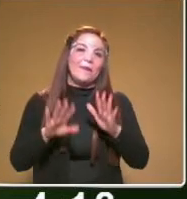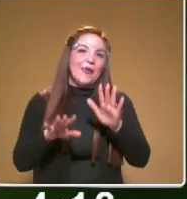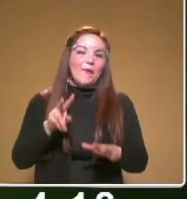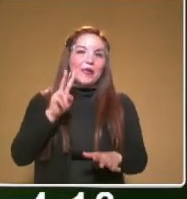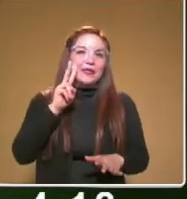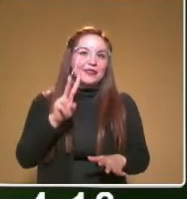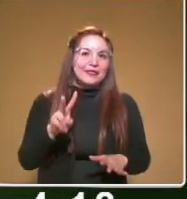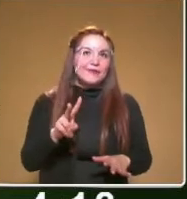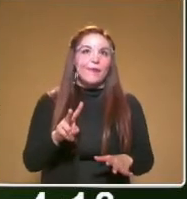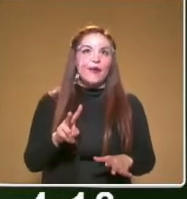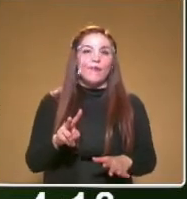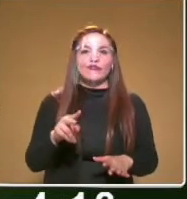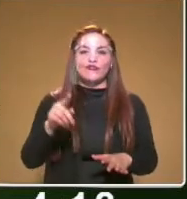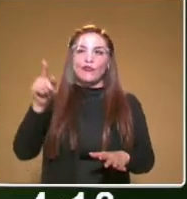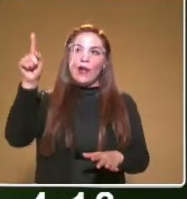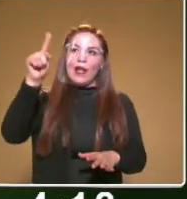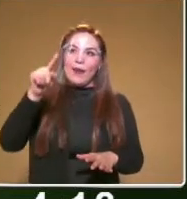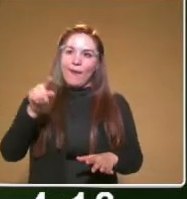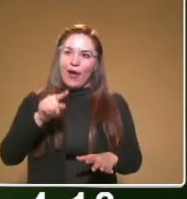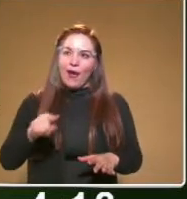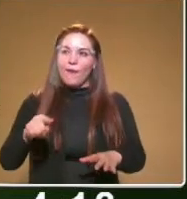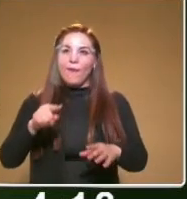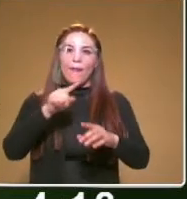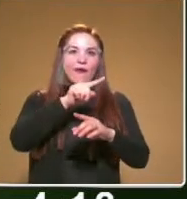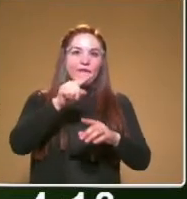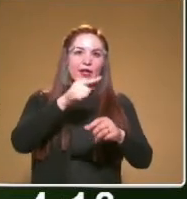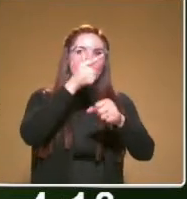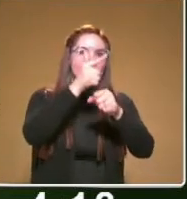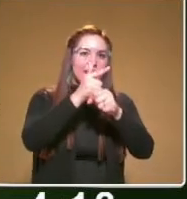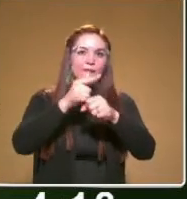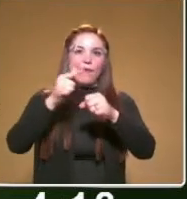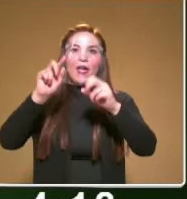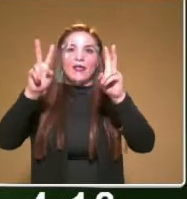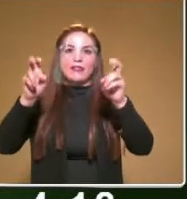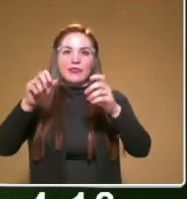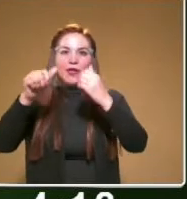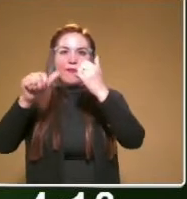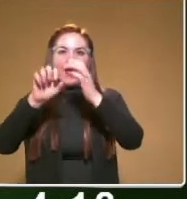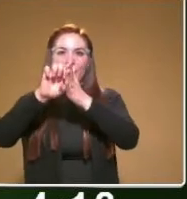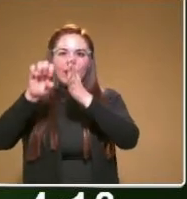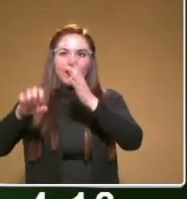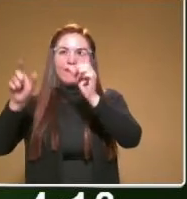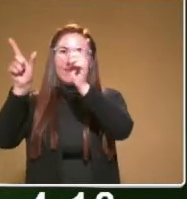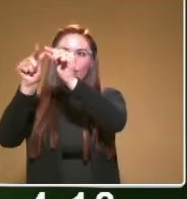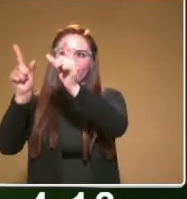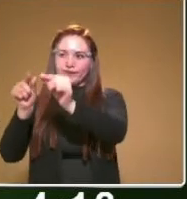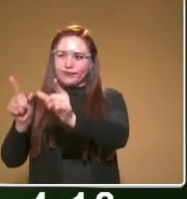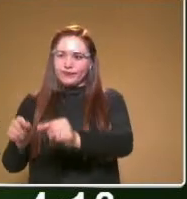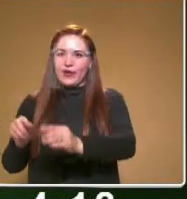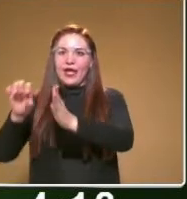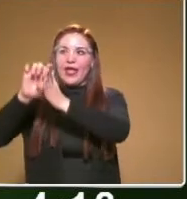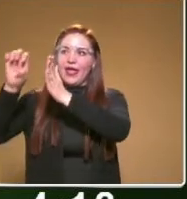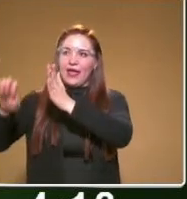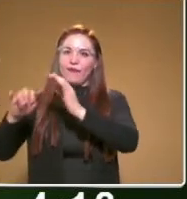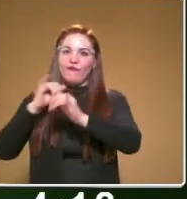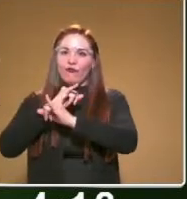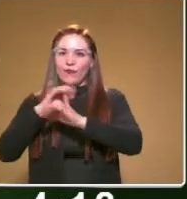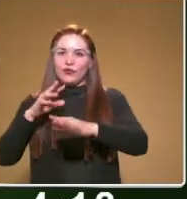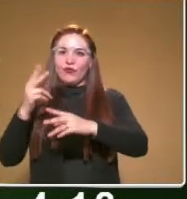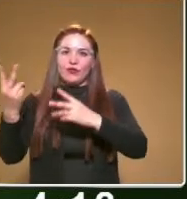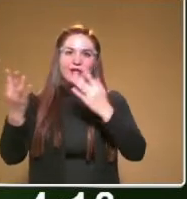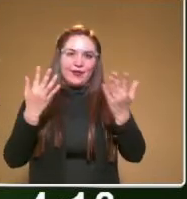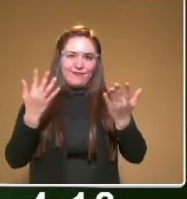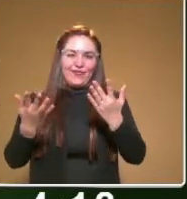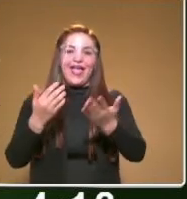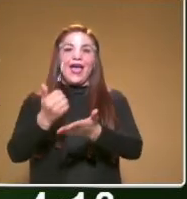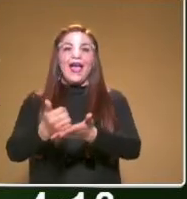rápido identificamos dónde está el tema y dónde está el subtema y dónde están los ejemplos o la información. Ambos ayudan a ordenar